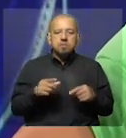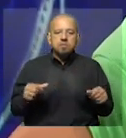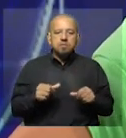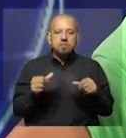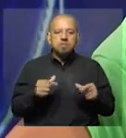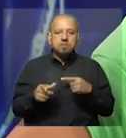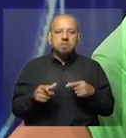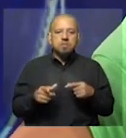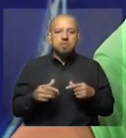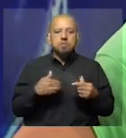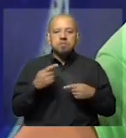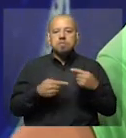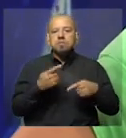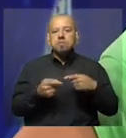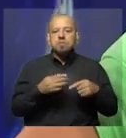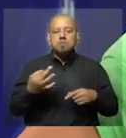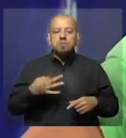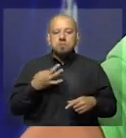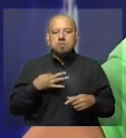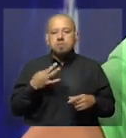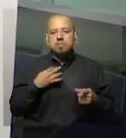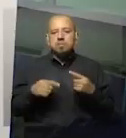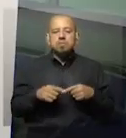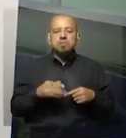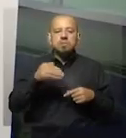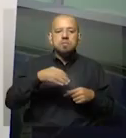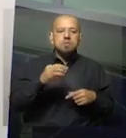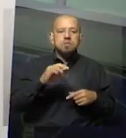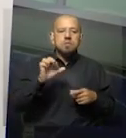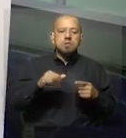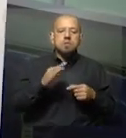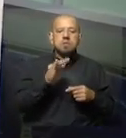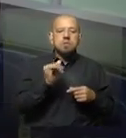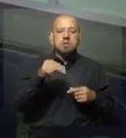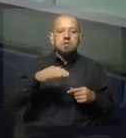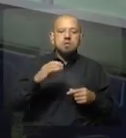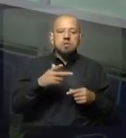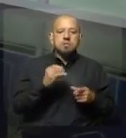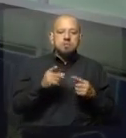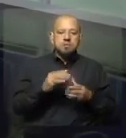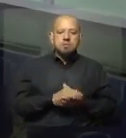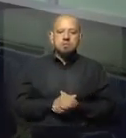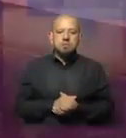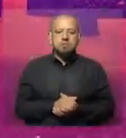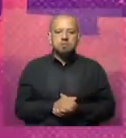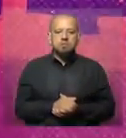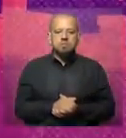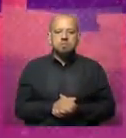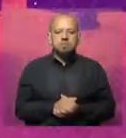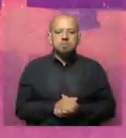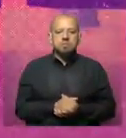mantener y tener esta permanencia durante tanto tiempo, es que More estuvo hablando con Pincho Casanova, así que ya lo vemos.